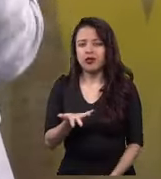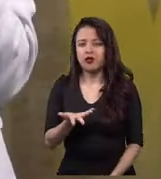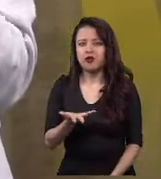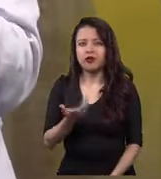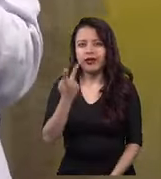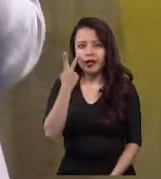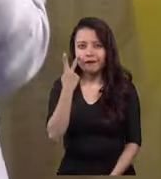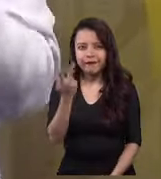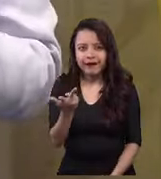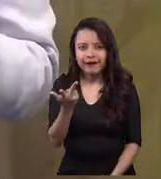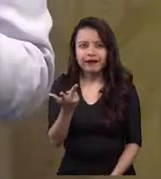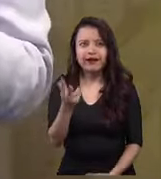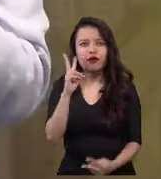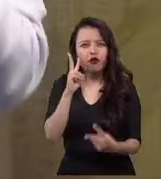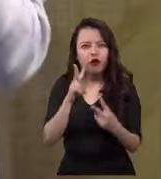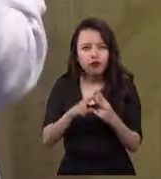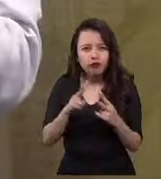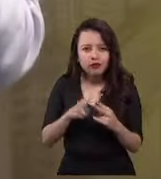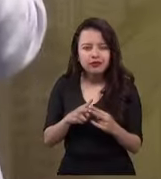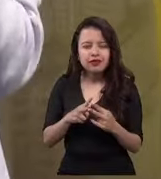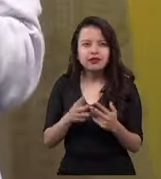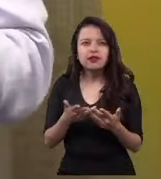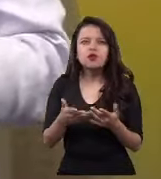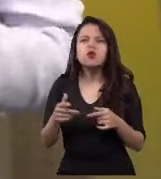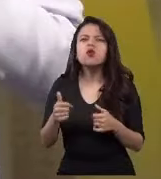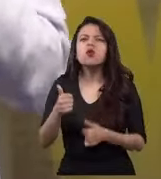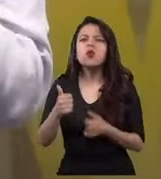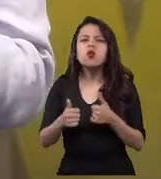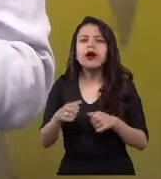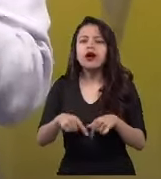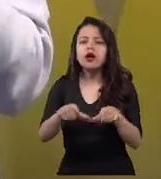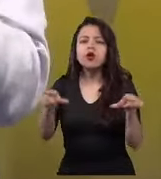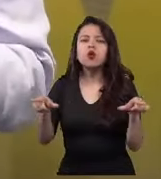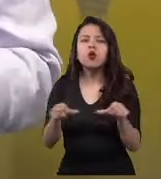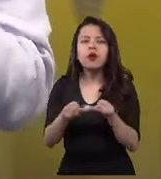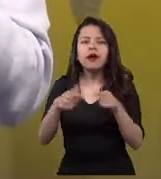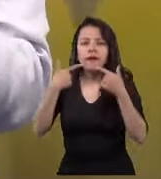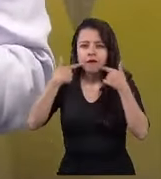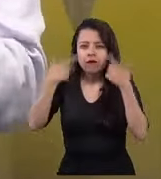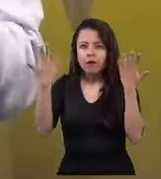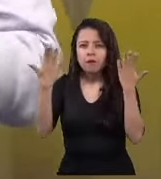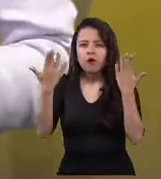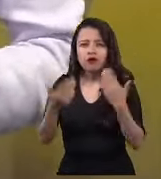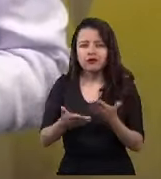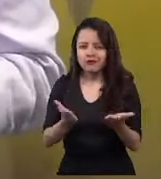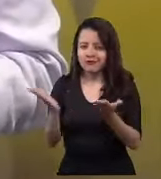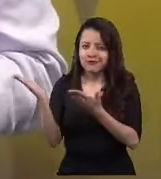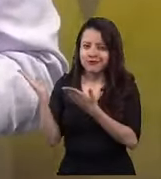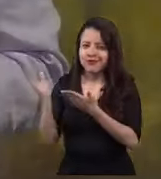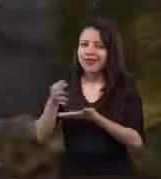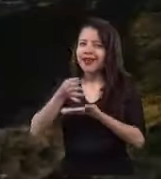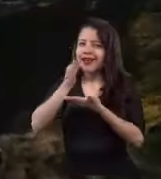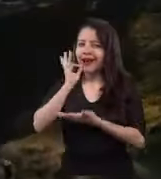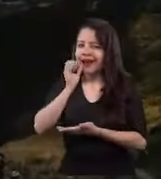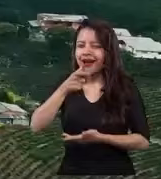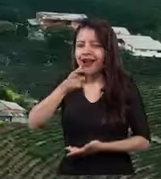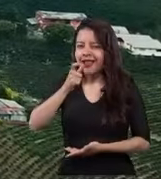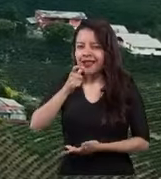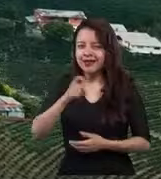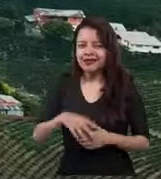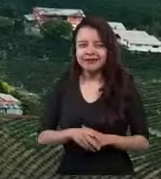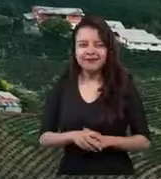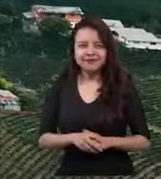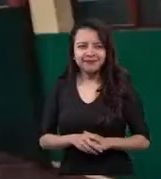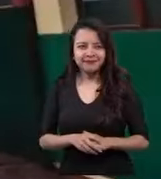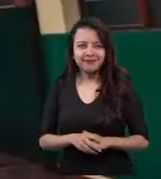quiero ver, conocer cuáles son esos lugares emblemáticos naturales que tiene Caldas. Veamos. El departamento de Caldas